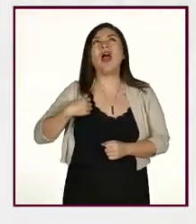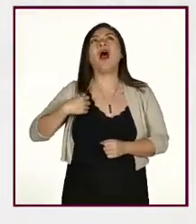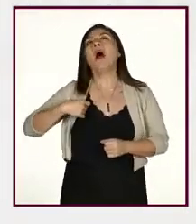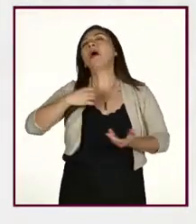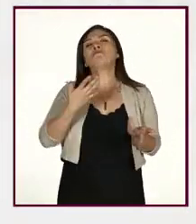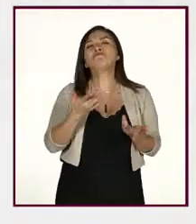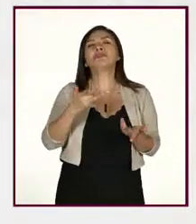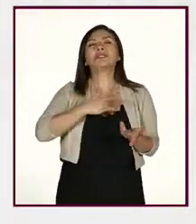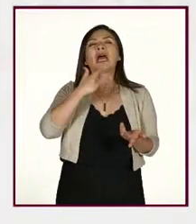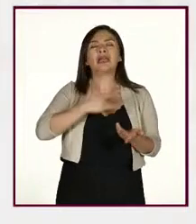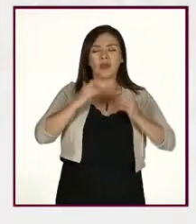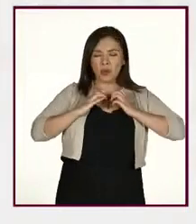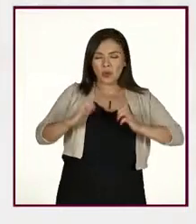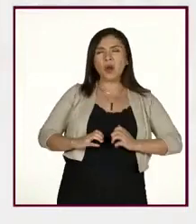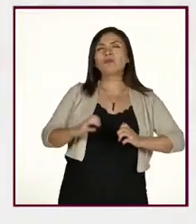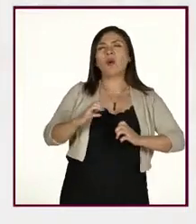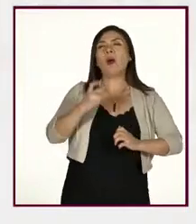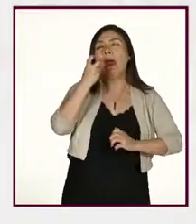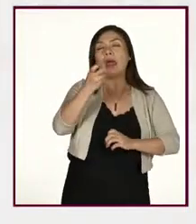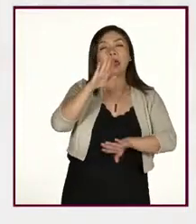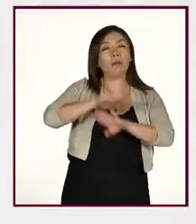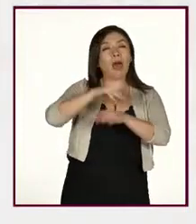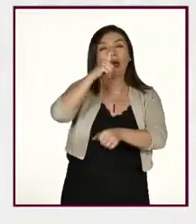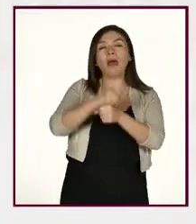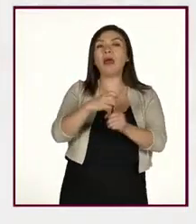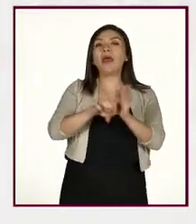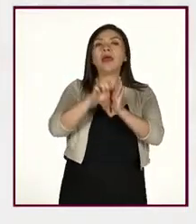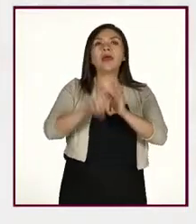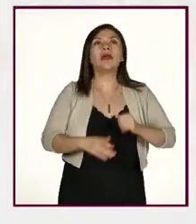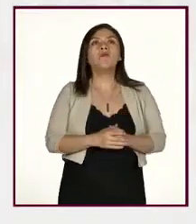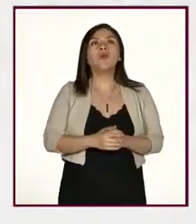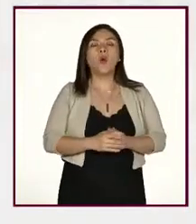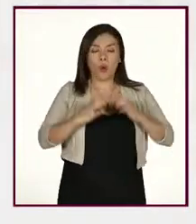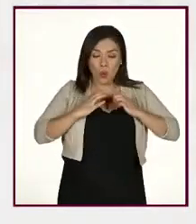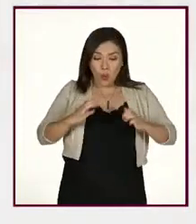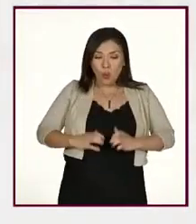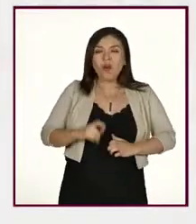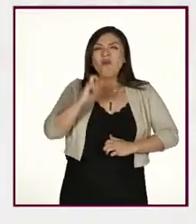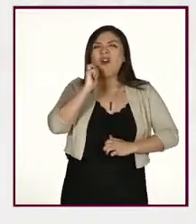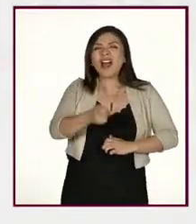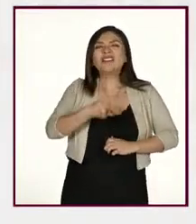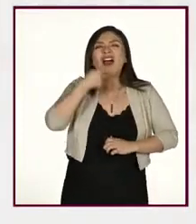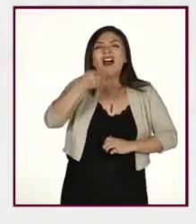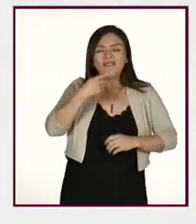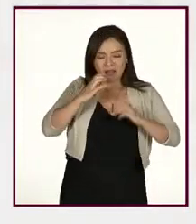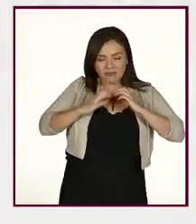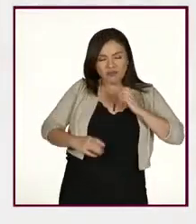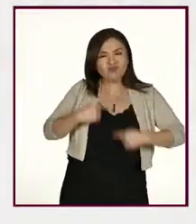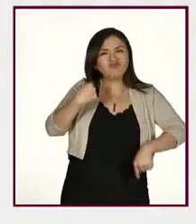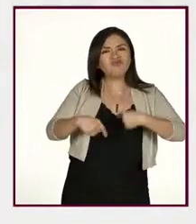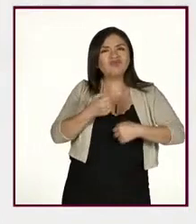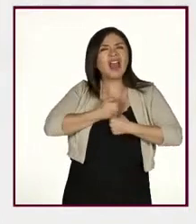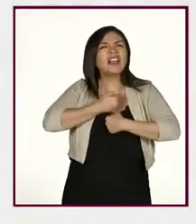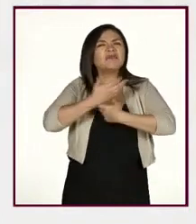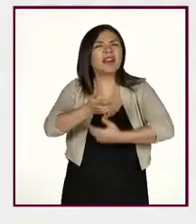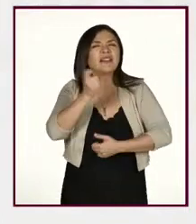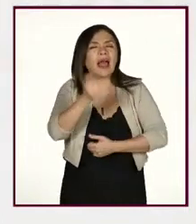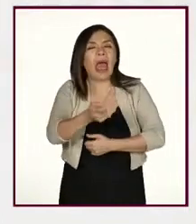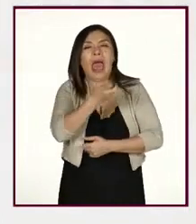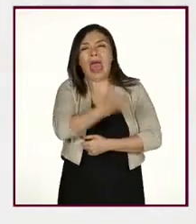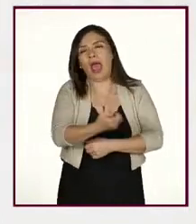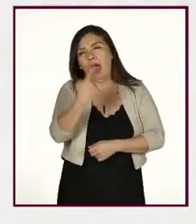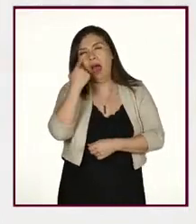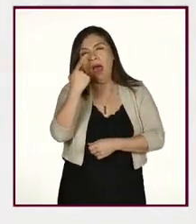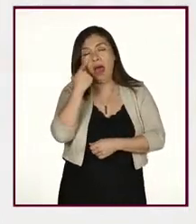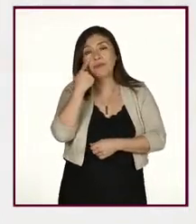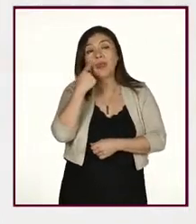síntomas somáticos, aquí la cuestión física, todo lo que manifestamos en nuestro cuerpo va a ser muy común en esta etapa. Y